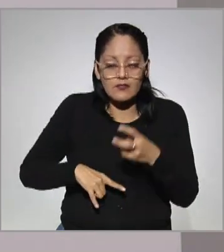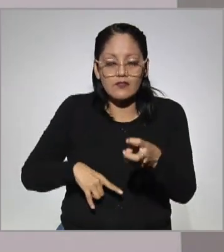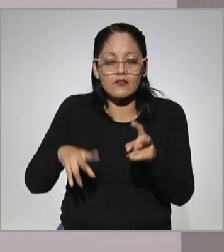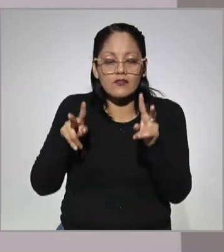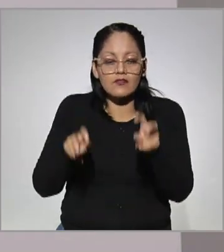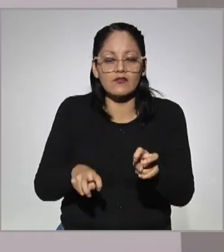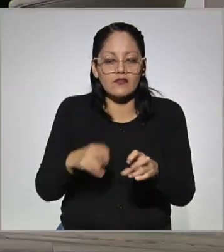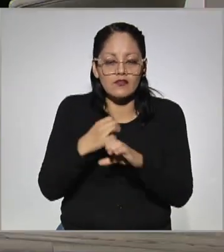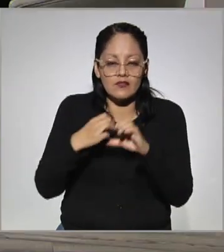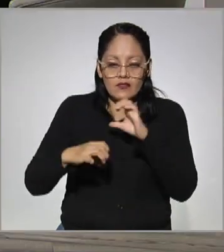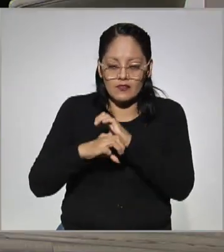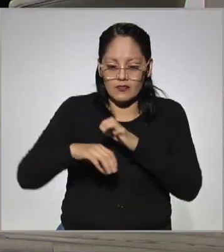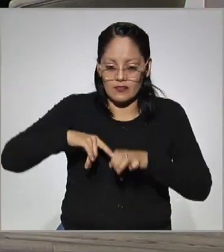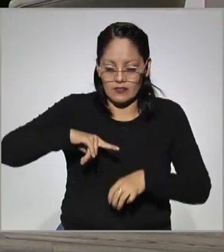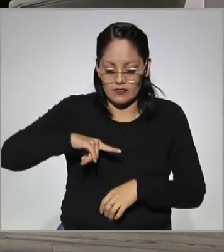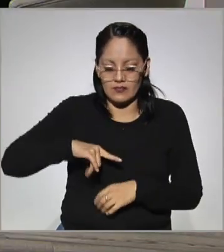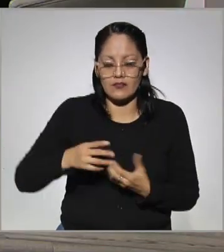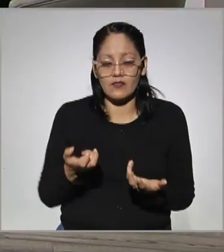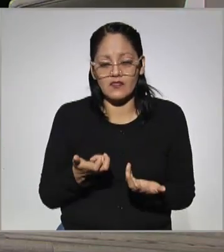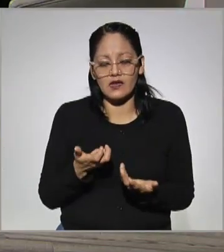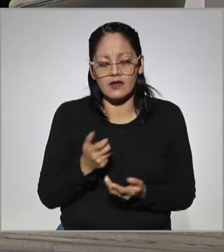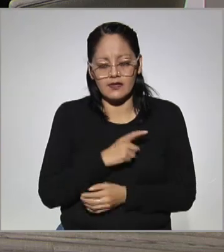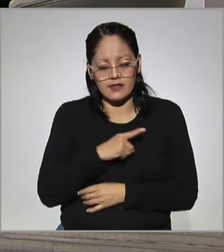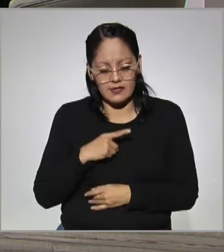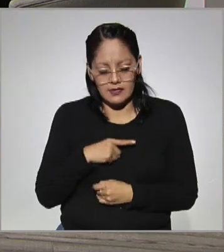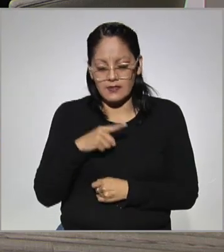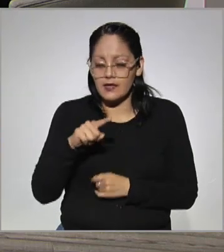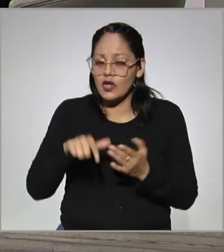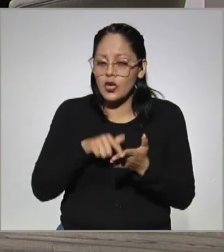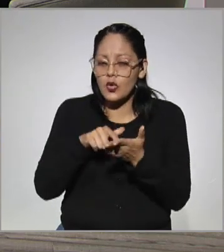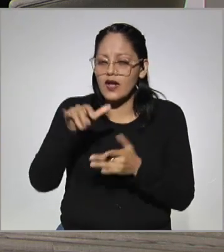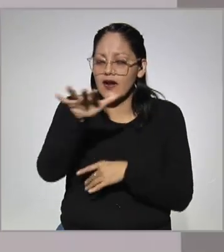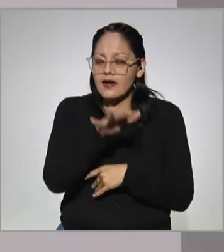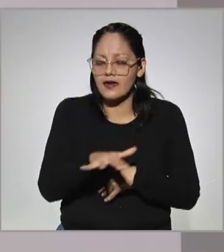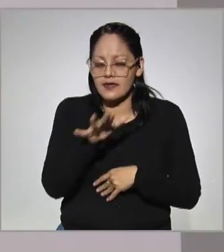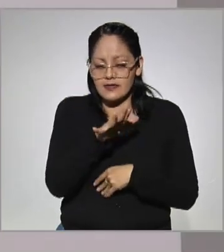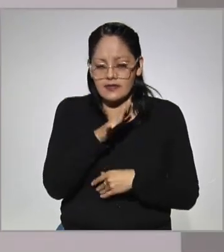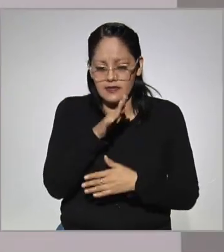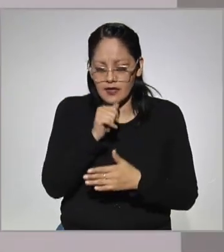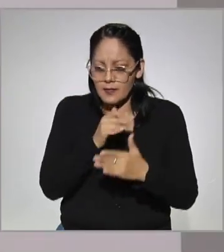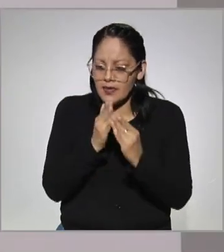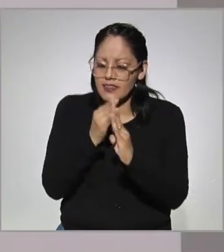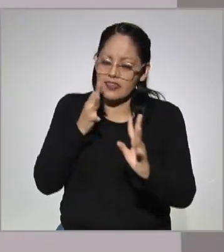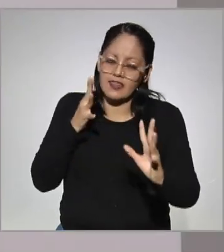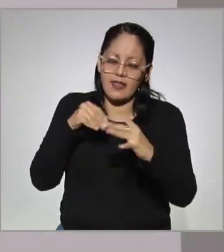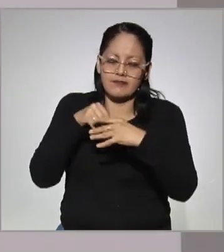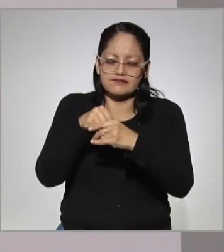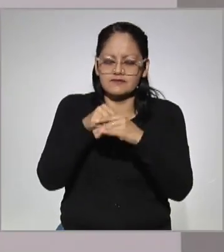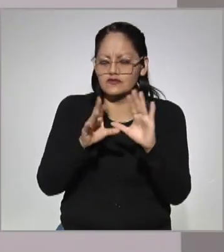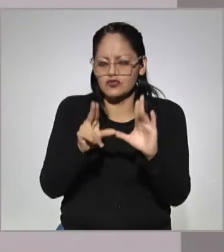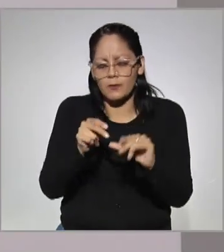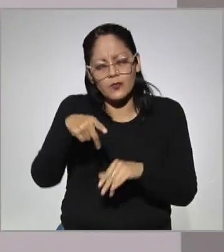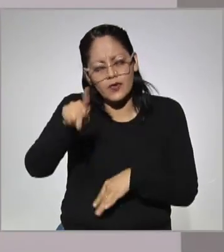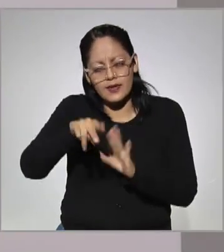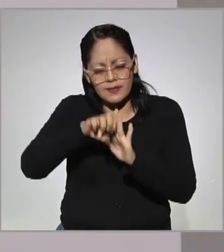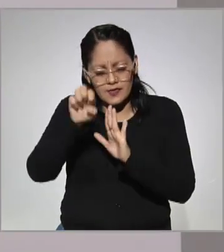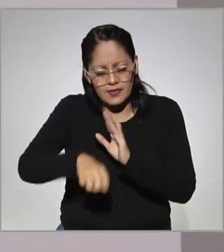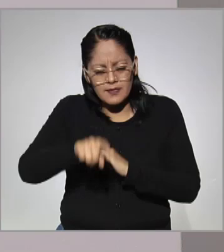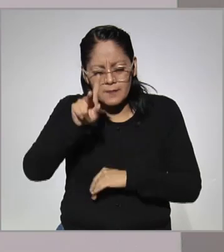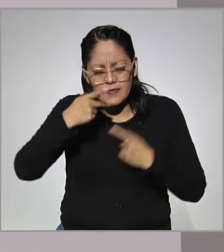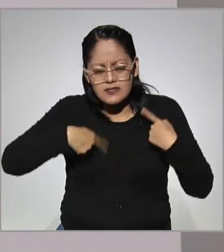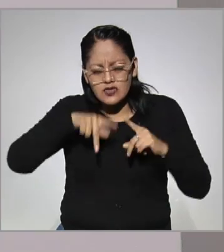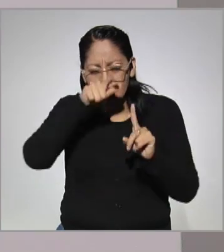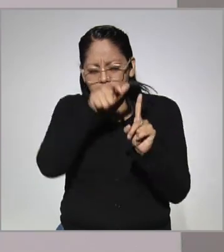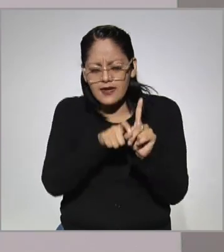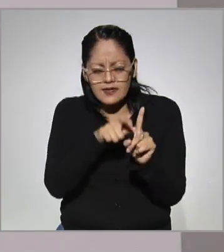con el recurso del gobierno, ¿no? Y que tienen que ver con los espacios de gobierno donde no se pueden saturar, porque entonces la gente que realmente tiene un problema no va a